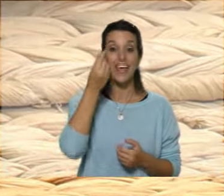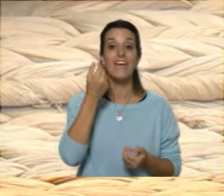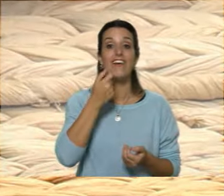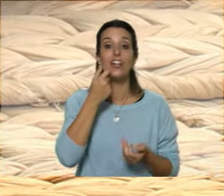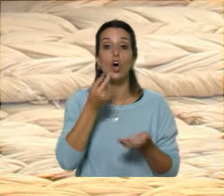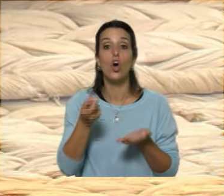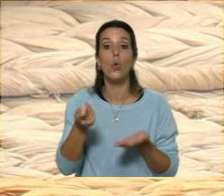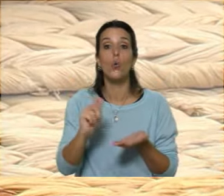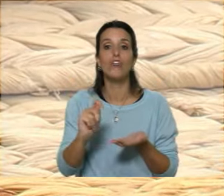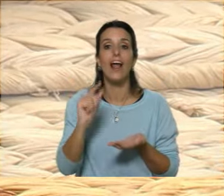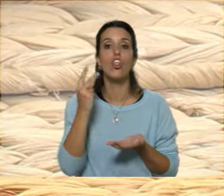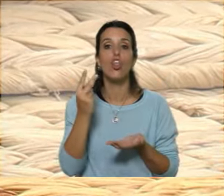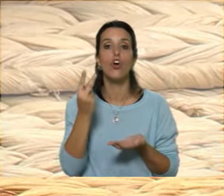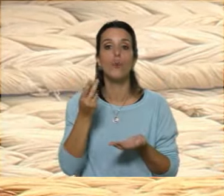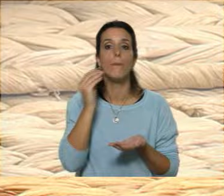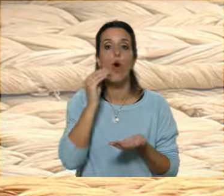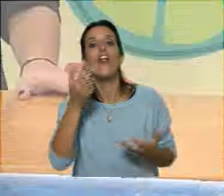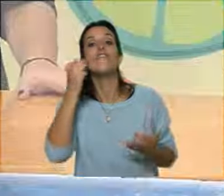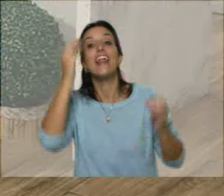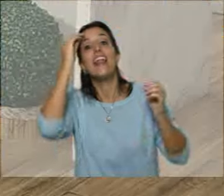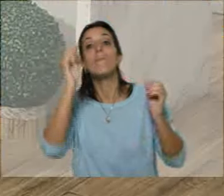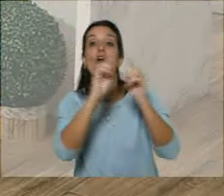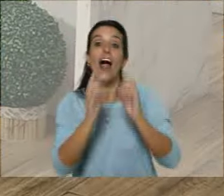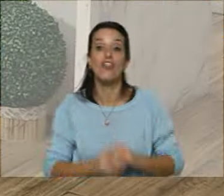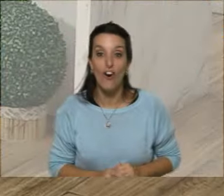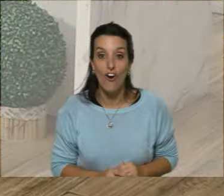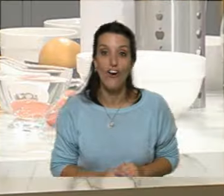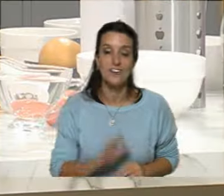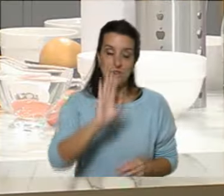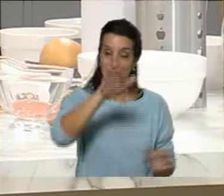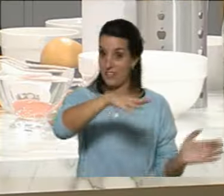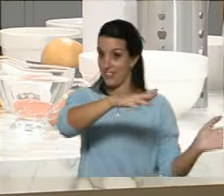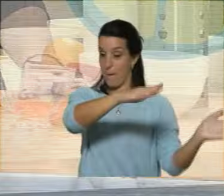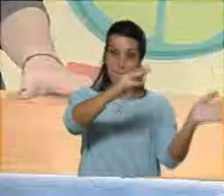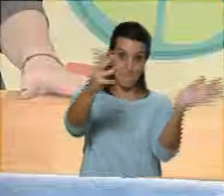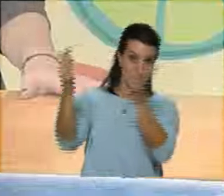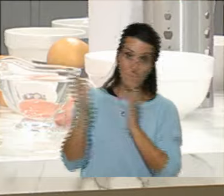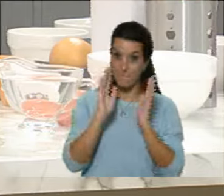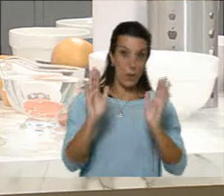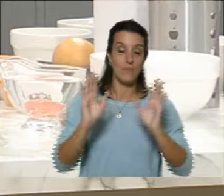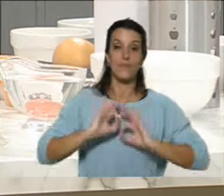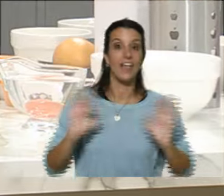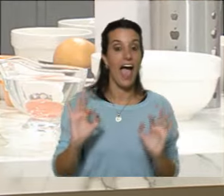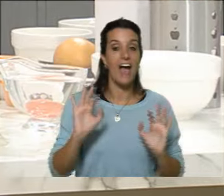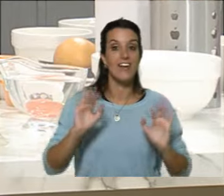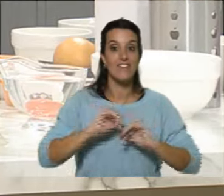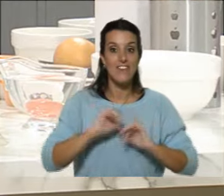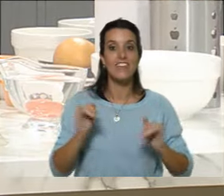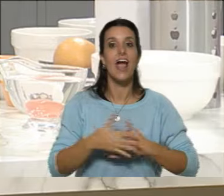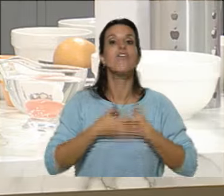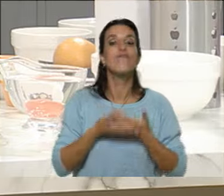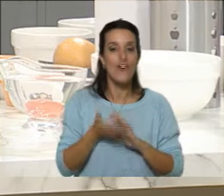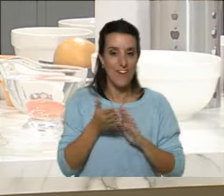de polvo de hornear, que ahora después en las redes se lo aclaramos. Y adelante, Paula Estela. Vamos a... Después de todo esto, para conmemorar ese